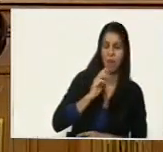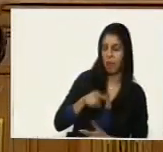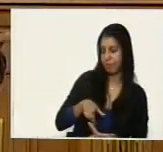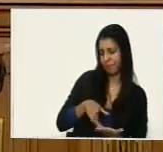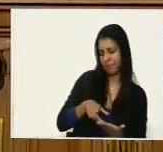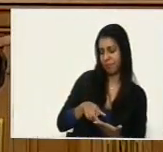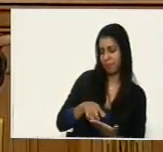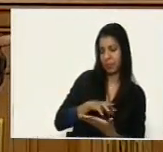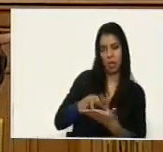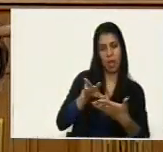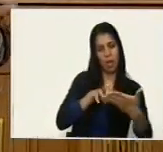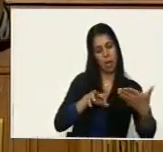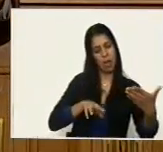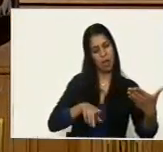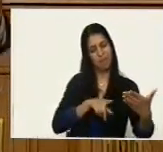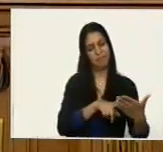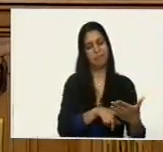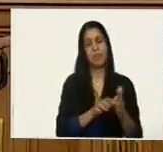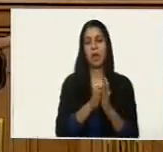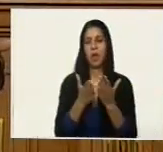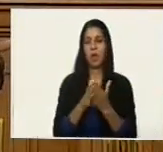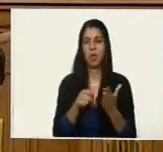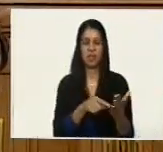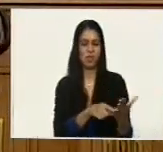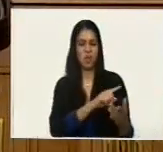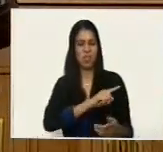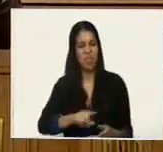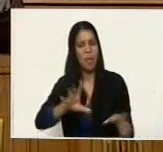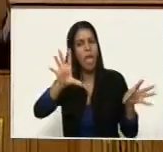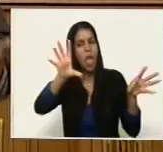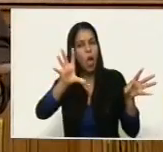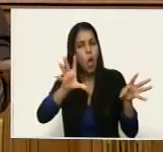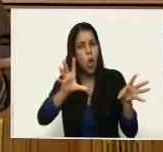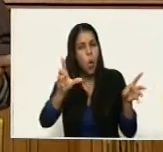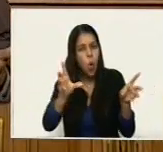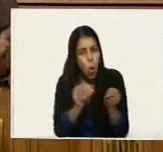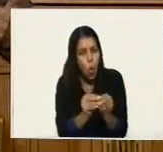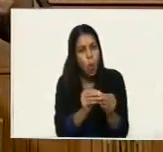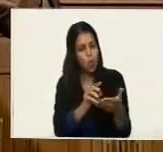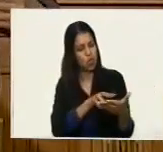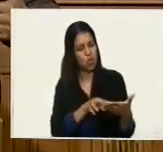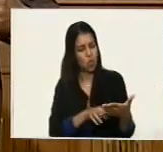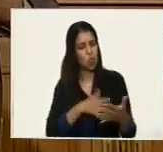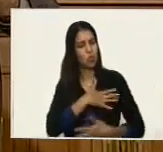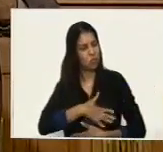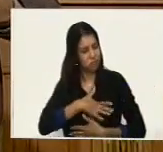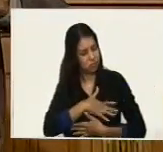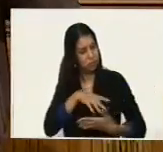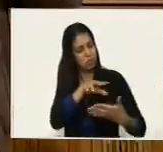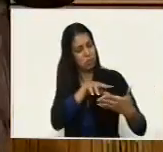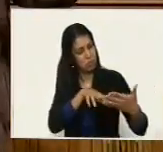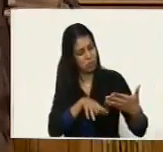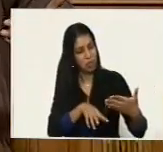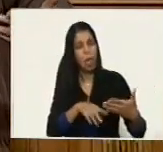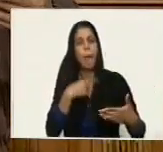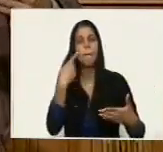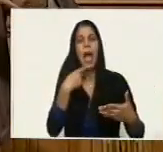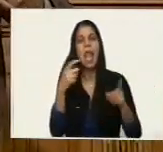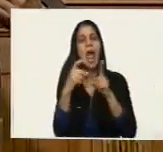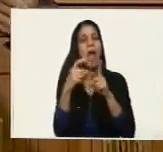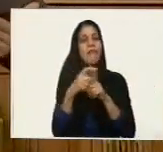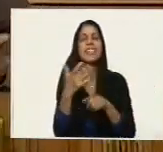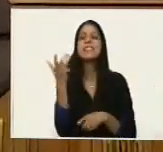los artículos deben ser más cortos, deben ser amenos, deben estar escritos en un lenguaje